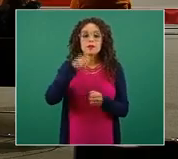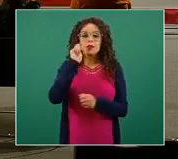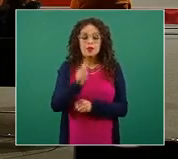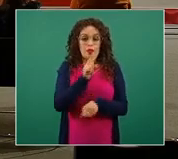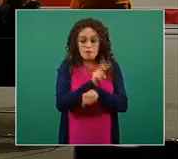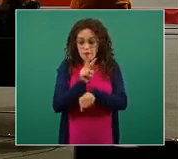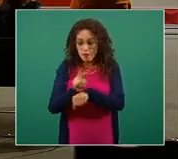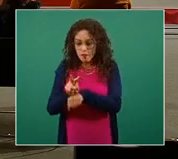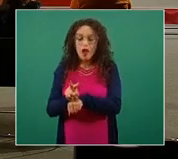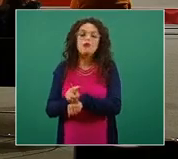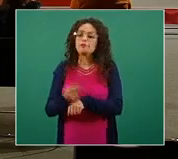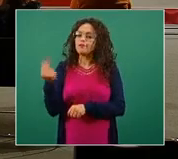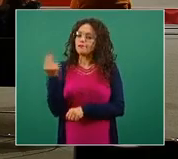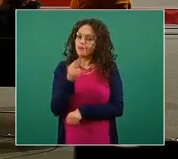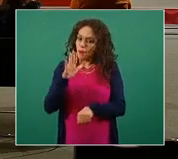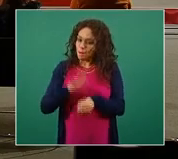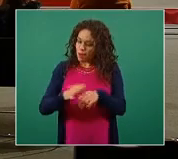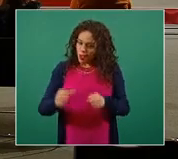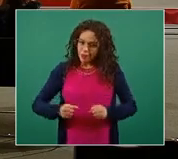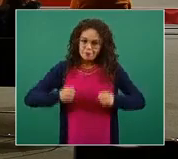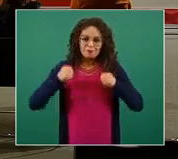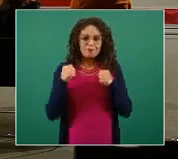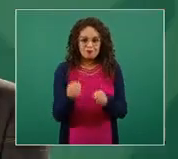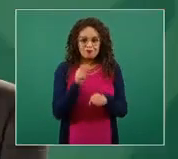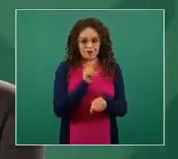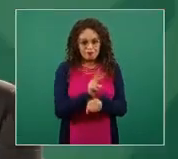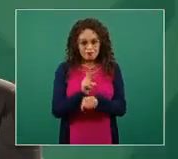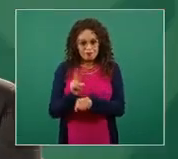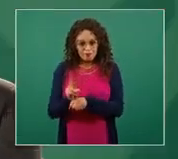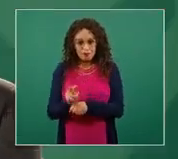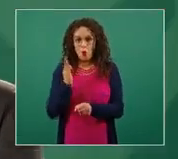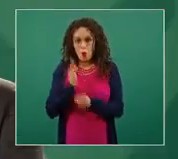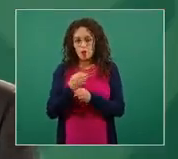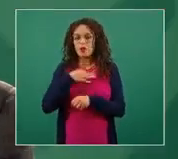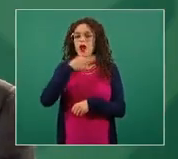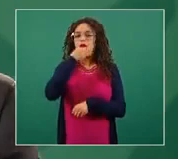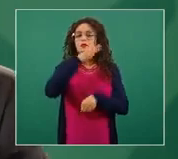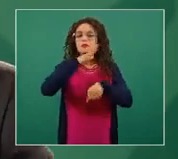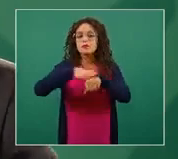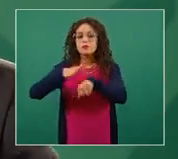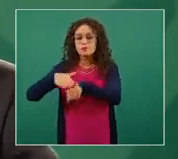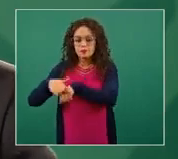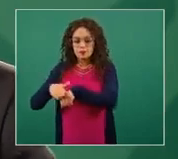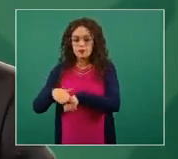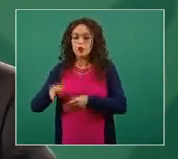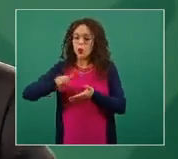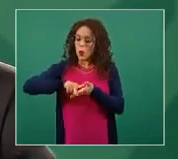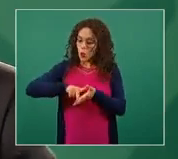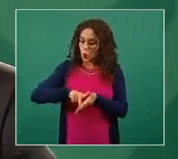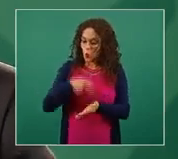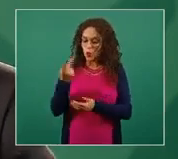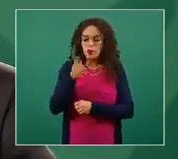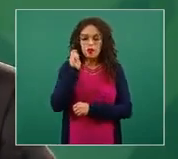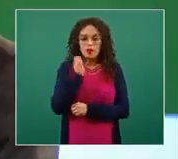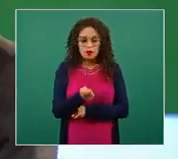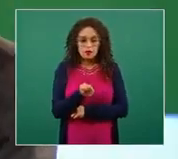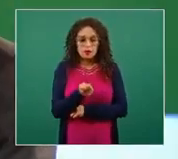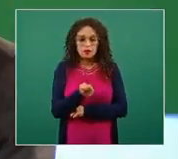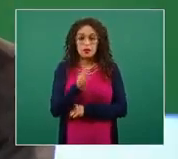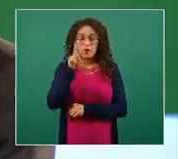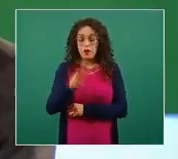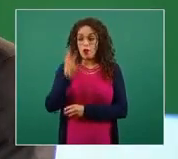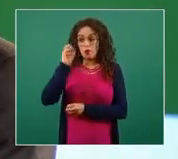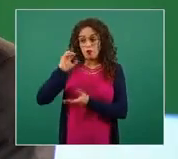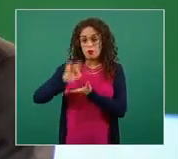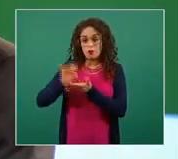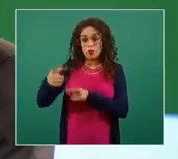se amplíe. Y aquí les anticipo una noticia, estamos trabajando una vez más y por lo tanto lo agradecemos mucho con el